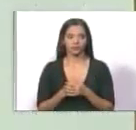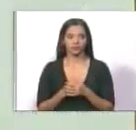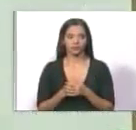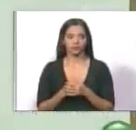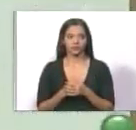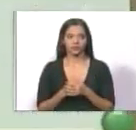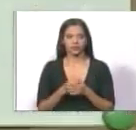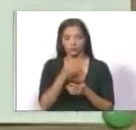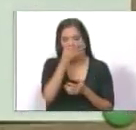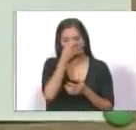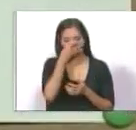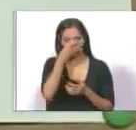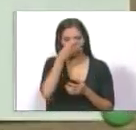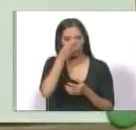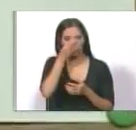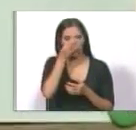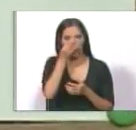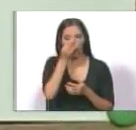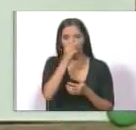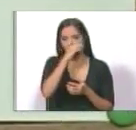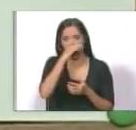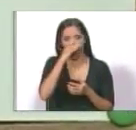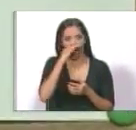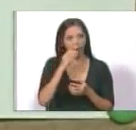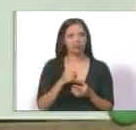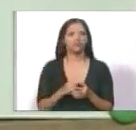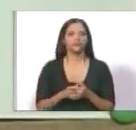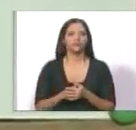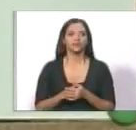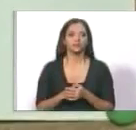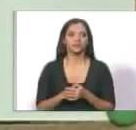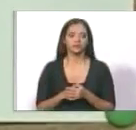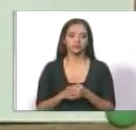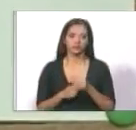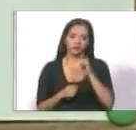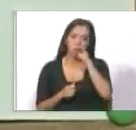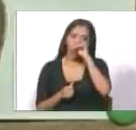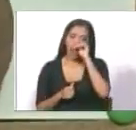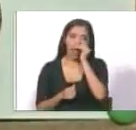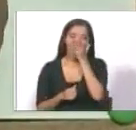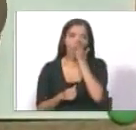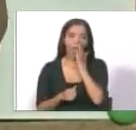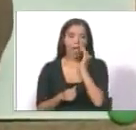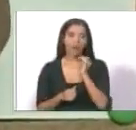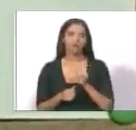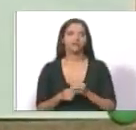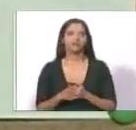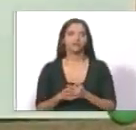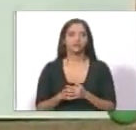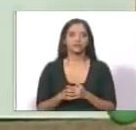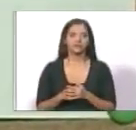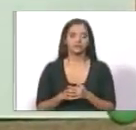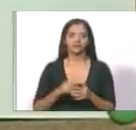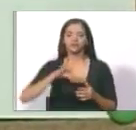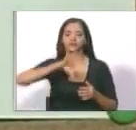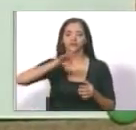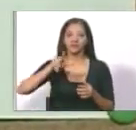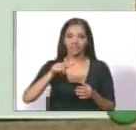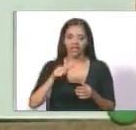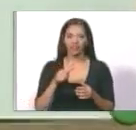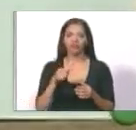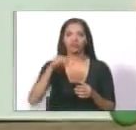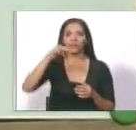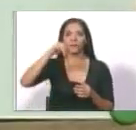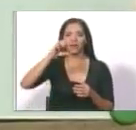Diario Las Américas. Del ladrón de Messerhane. Sí, lo puede quitar, lo puede quitar. Del ladrón de Messerhane.